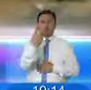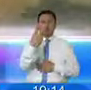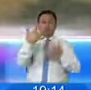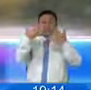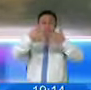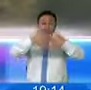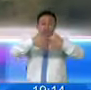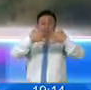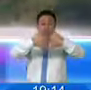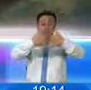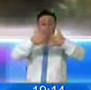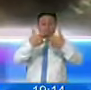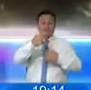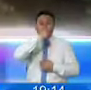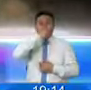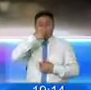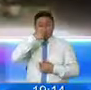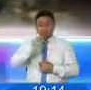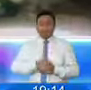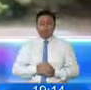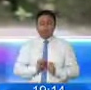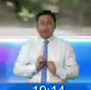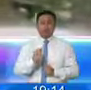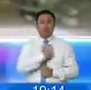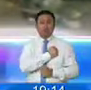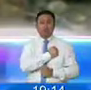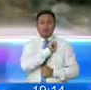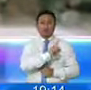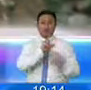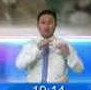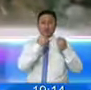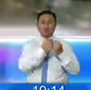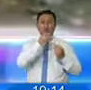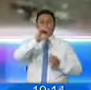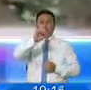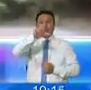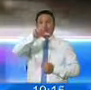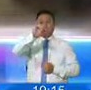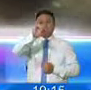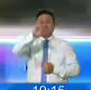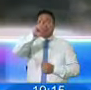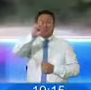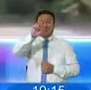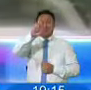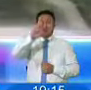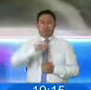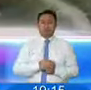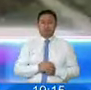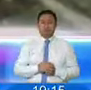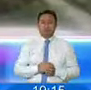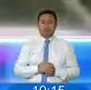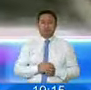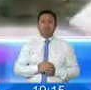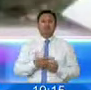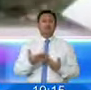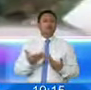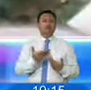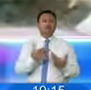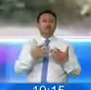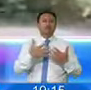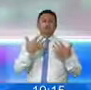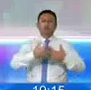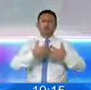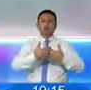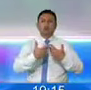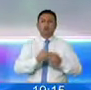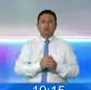para el procesamiento de clorhidrato de cocaína, pertenecientes a la agrupación armada Oliver Sinisterra, mando de alias Guacho. Los laboratorios de la estructura criminal